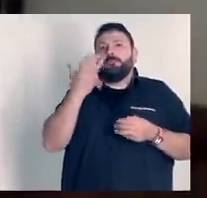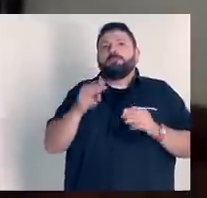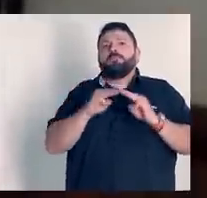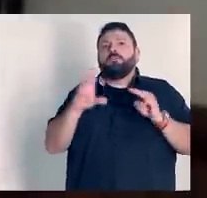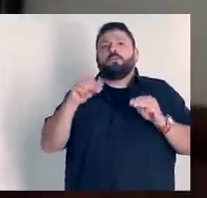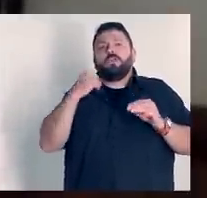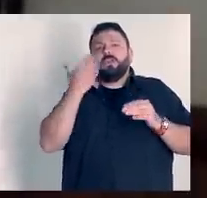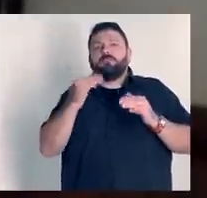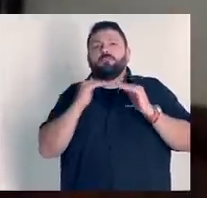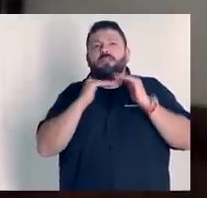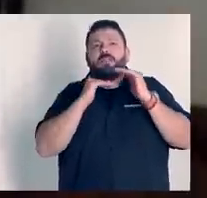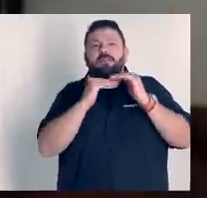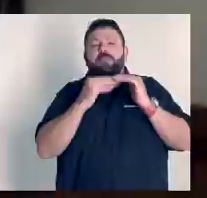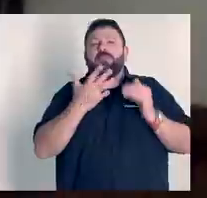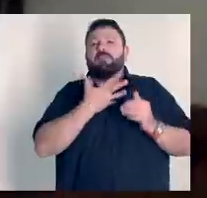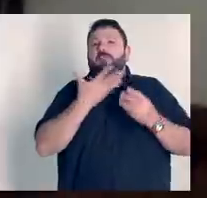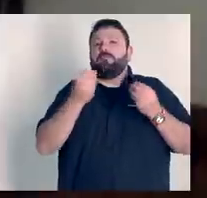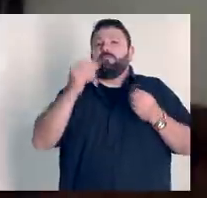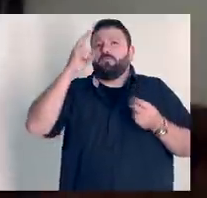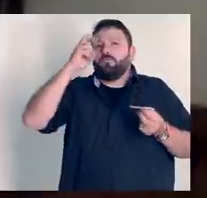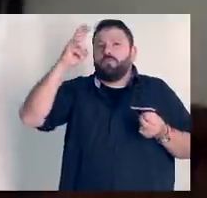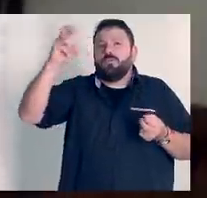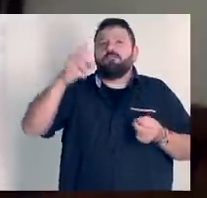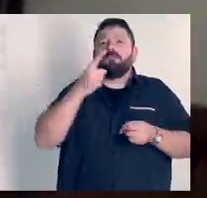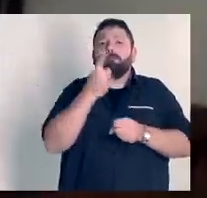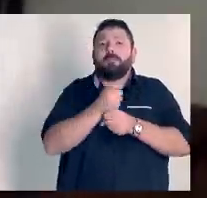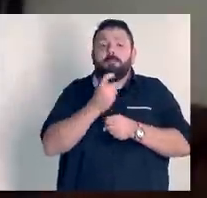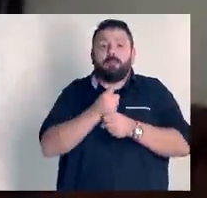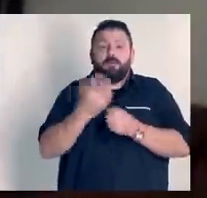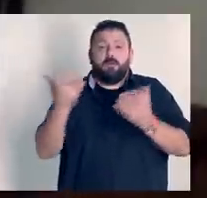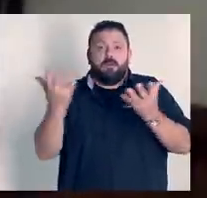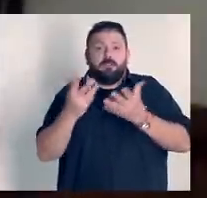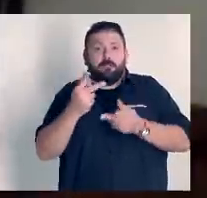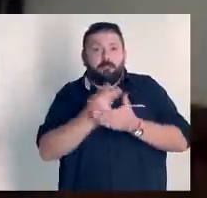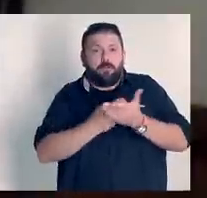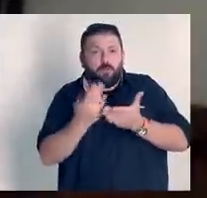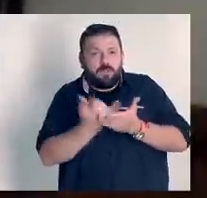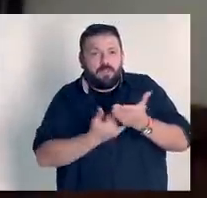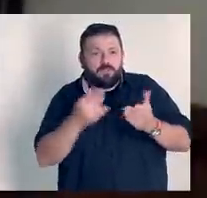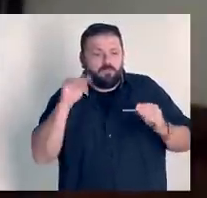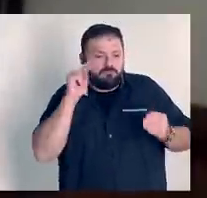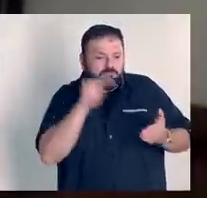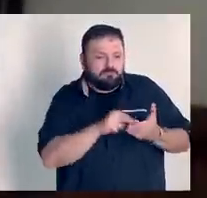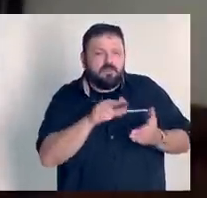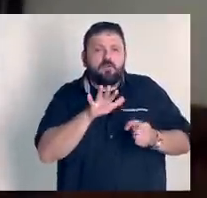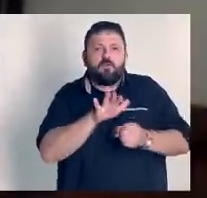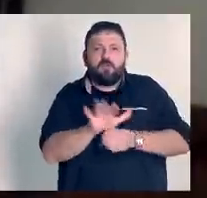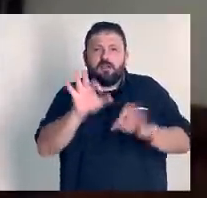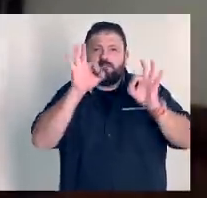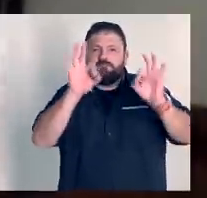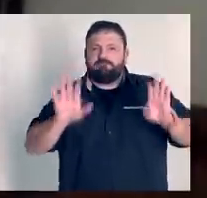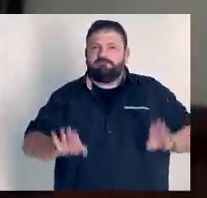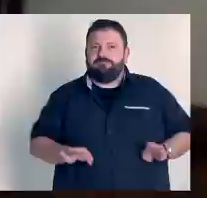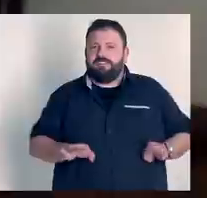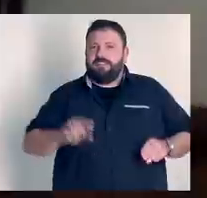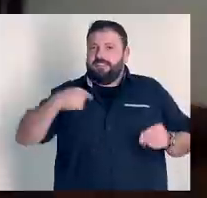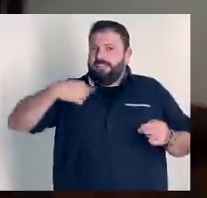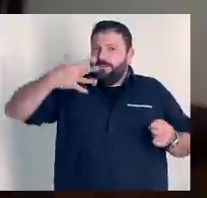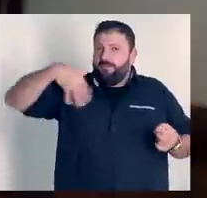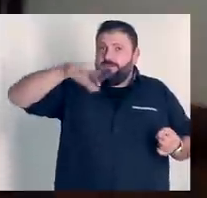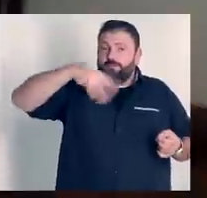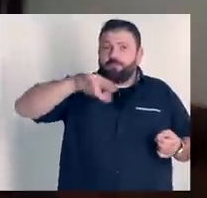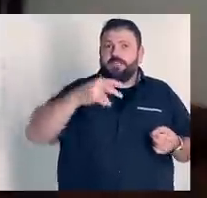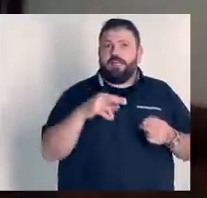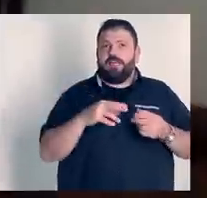límite, tenemos muchos sueños y primero necesitamos el proyecto para saber cuál es el terreno adecuado. Imagínense ustedes la emoción del